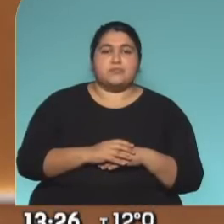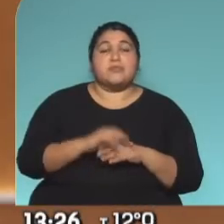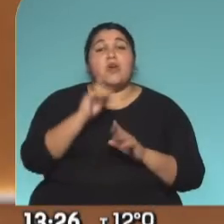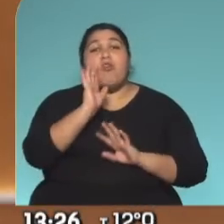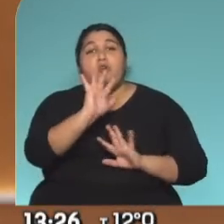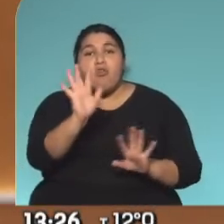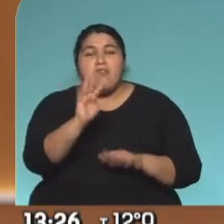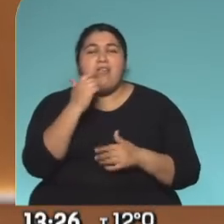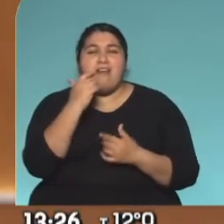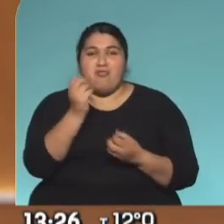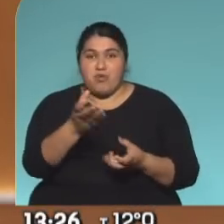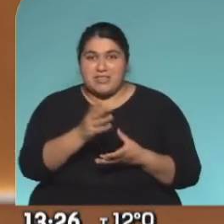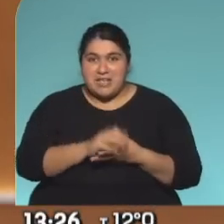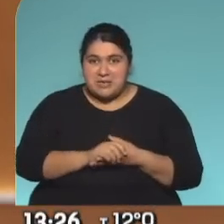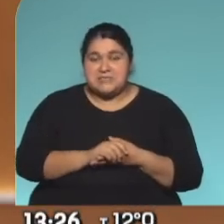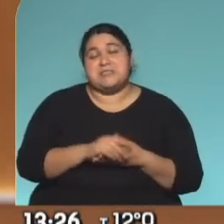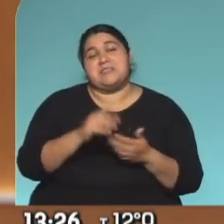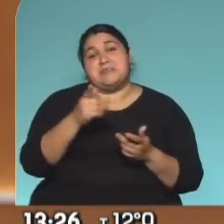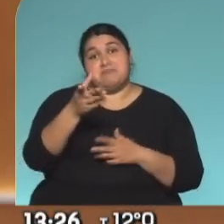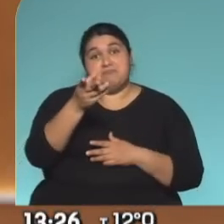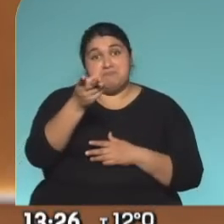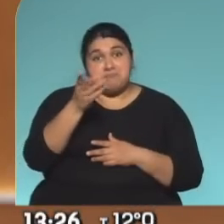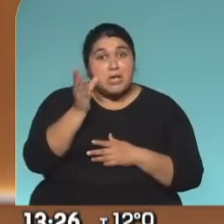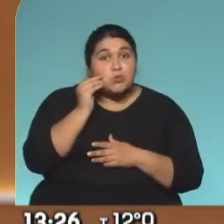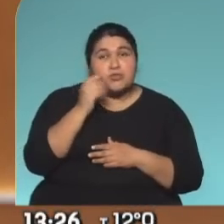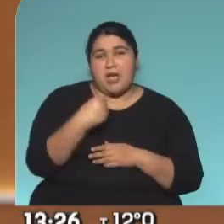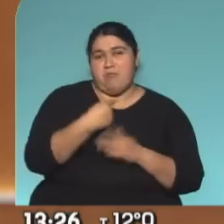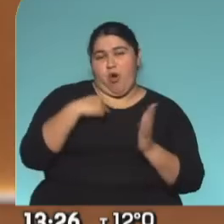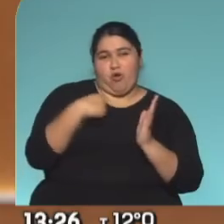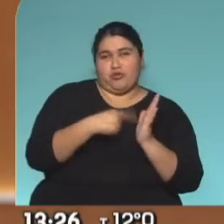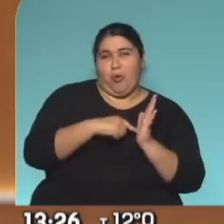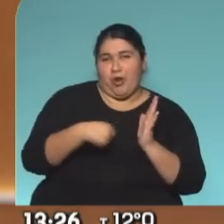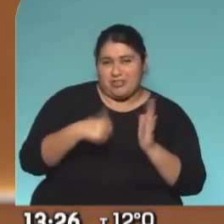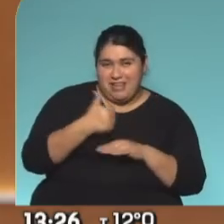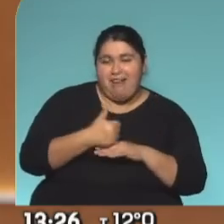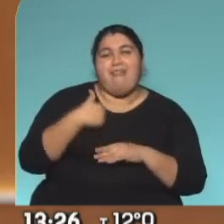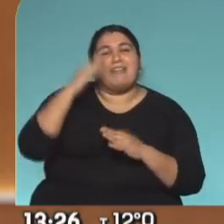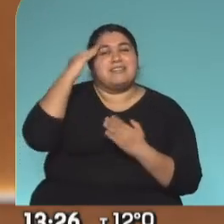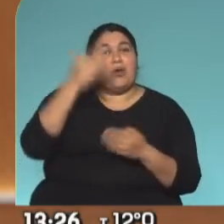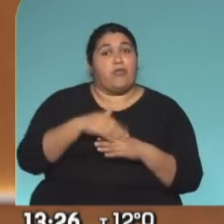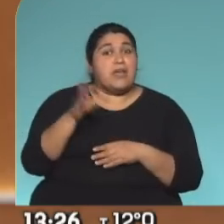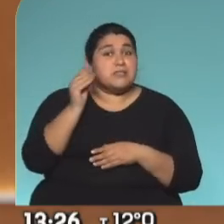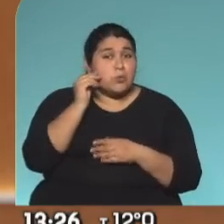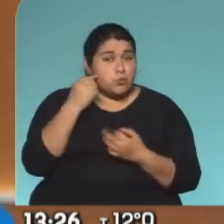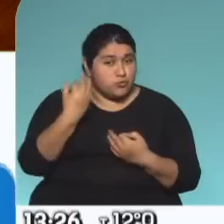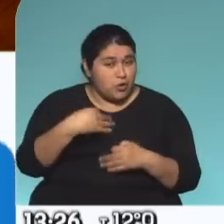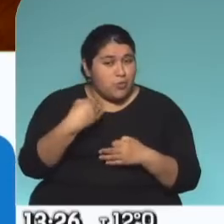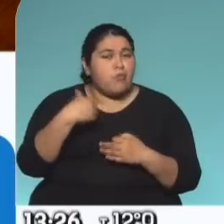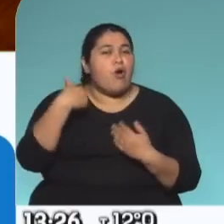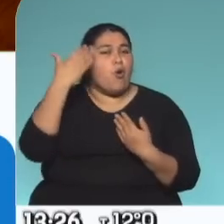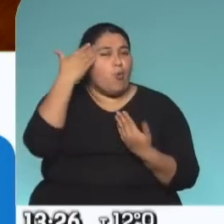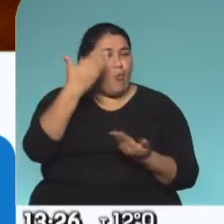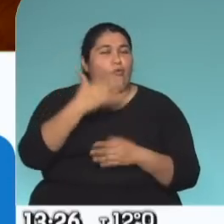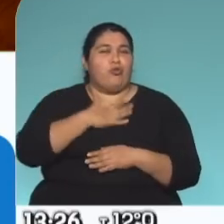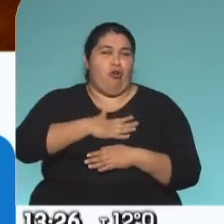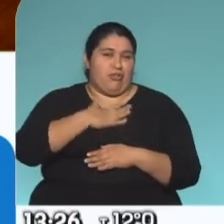Hola Fernando, ¿cómo te va? Espero que nos escuches bien, desde Buenos Aires te saludamos. Escucho muy bien, un gusto estar